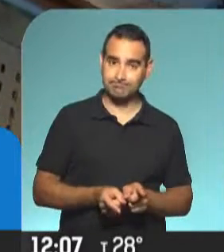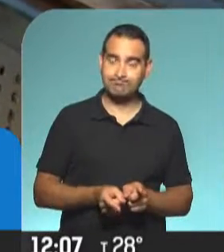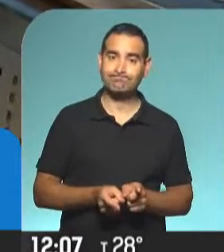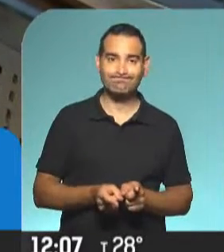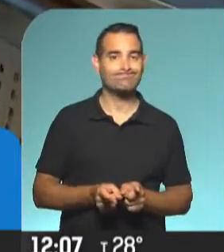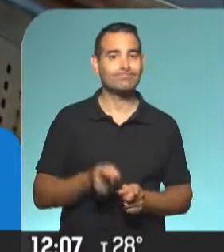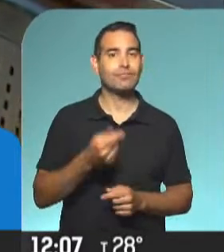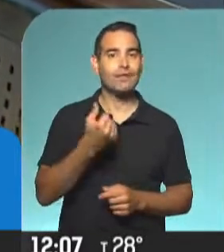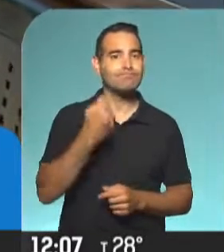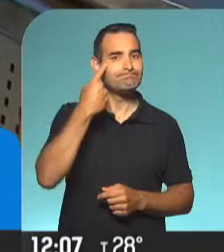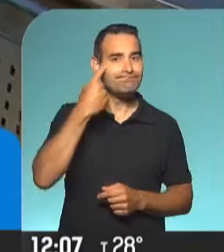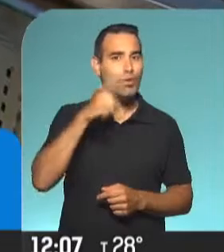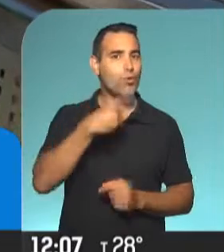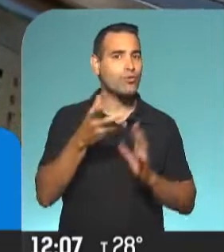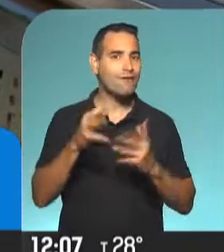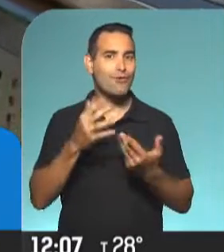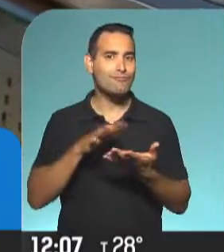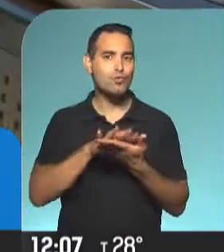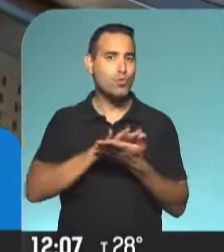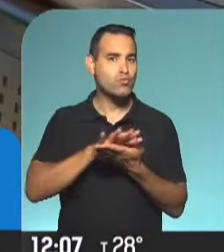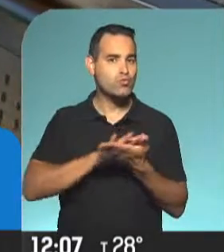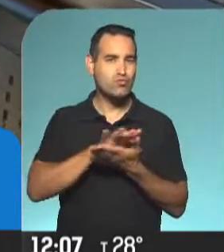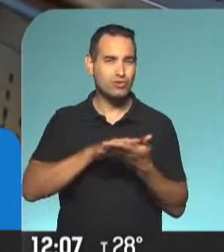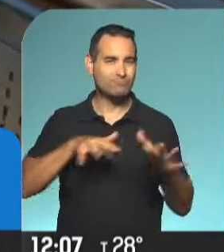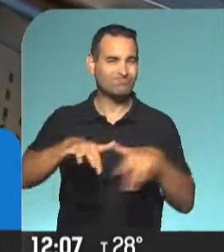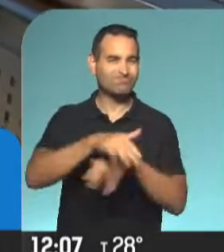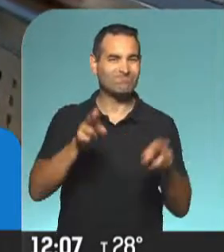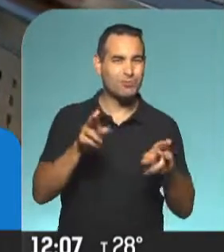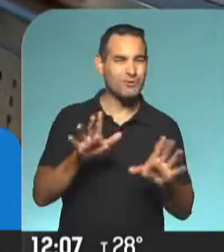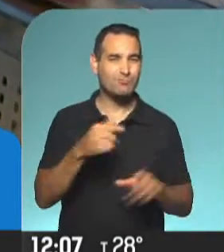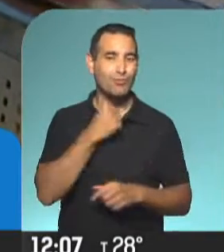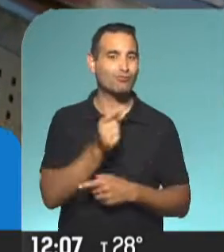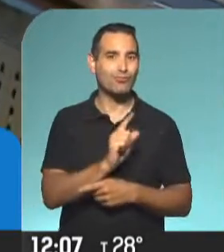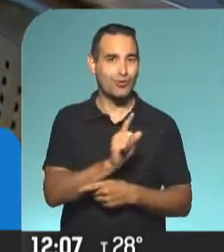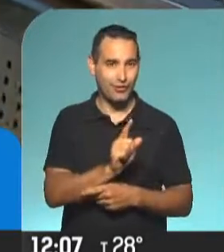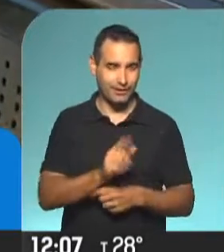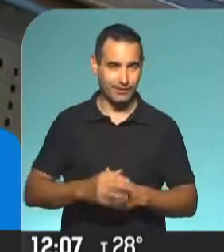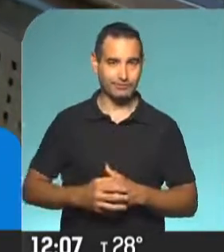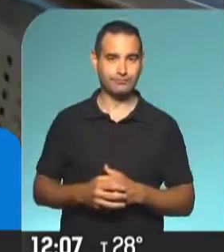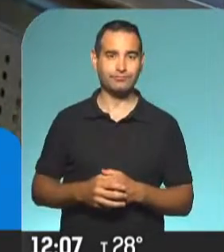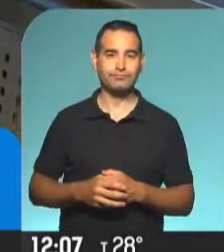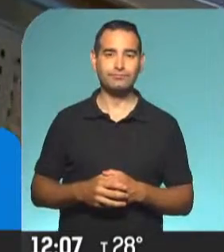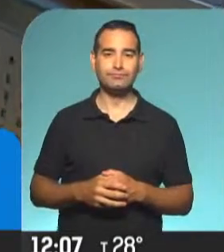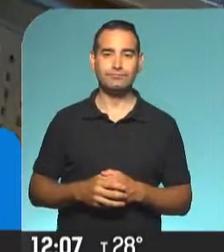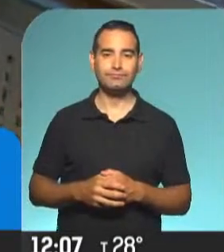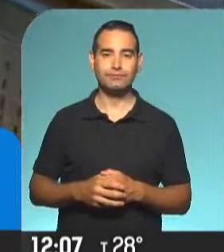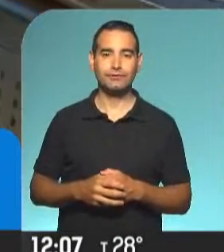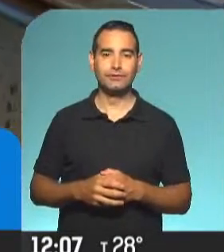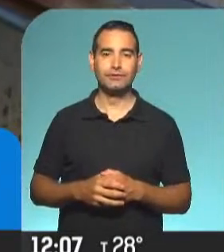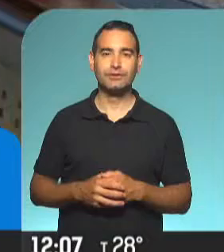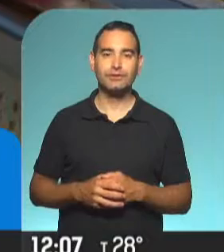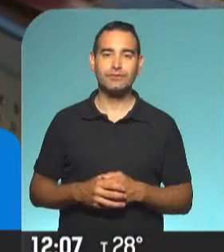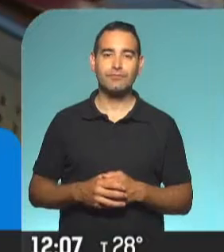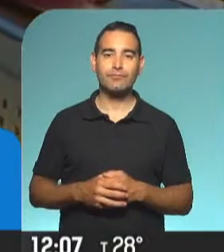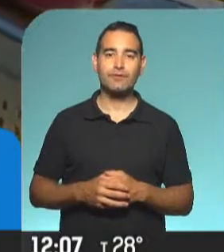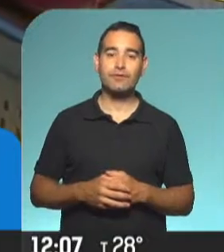también distintos abordajes acerca de este tipo de restricciones que han elaborado, que están elaborando en ese dicho decreto. Pero estamos